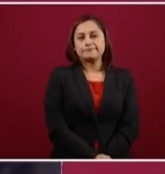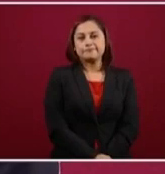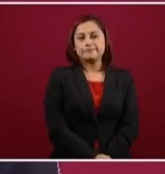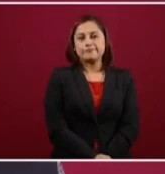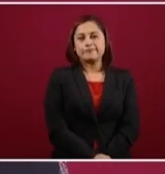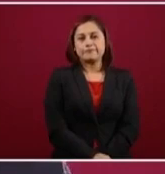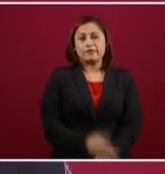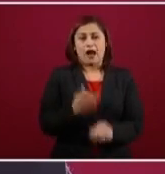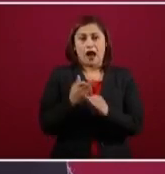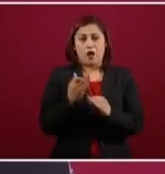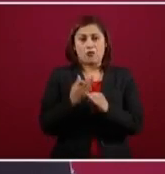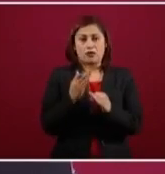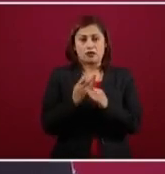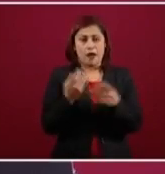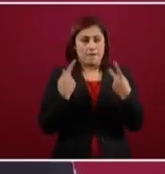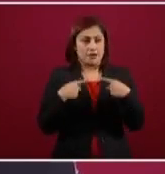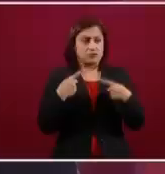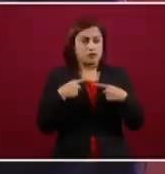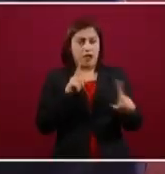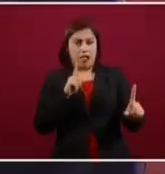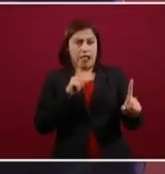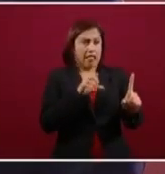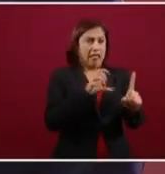Entonces no hay persecución para nadie,